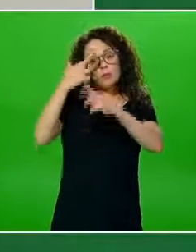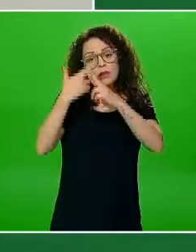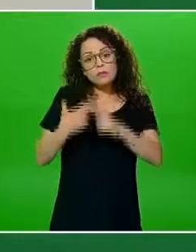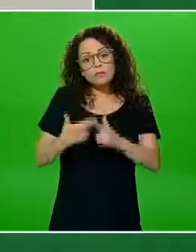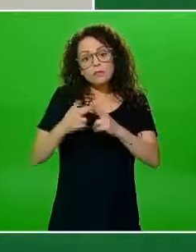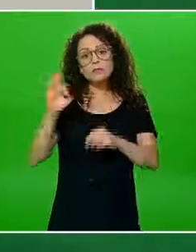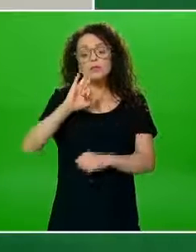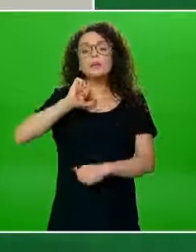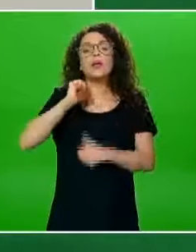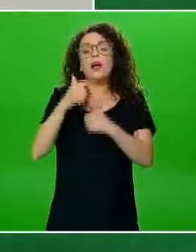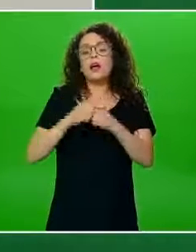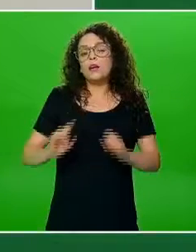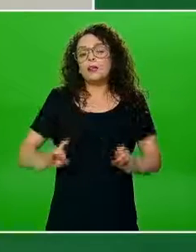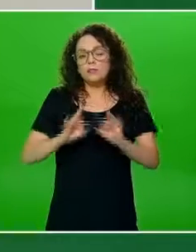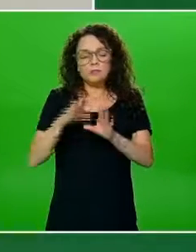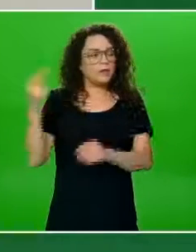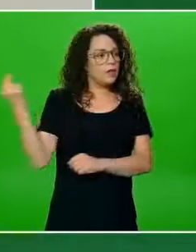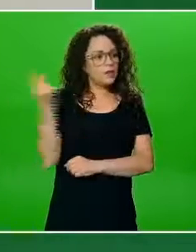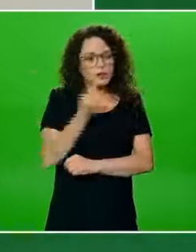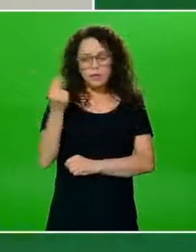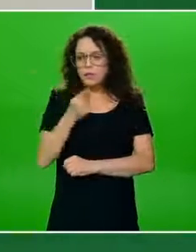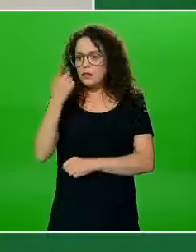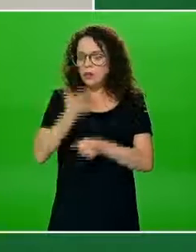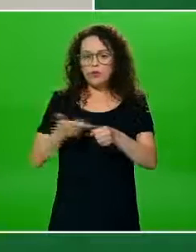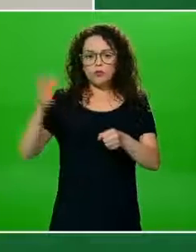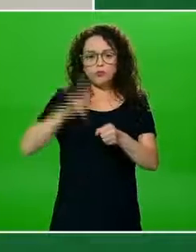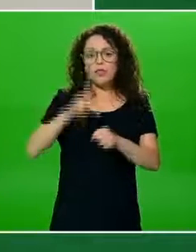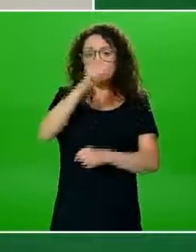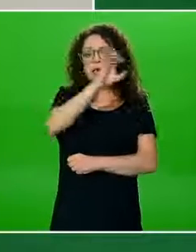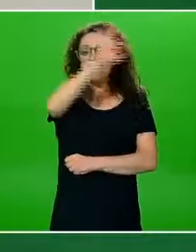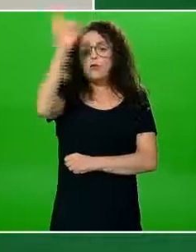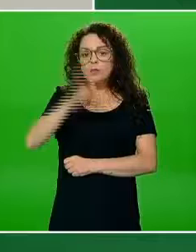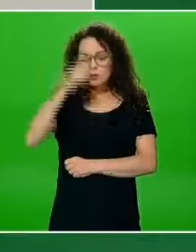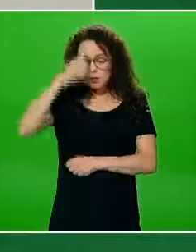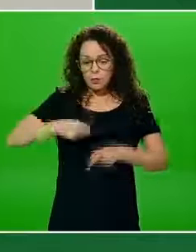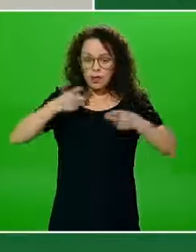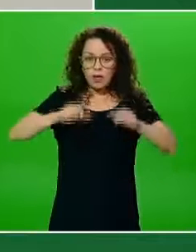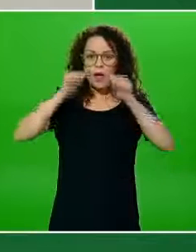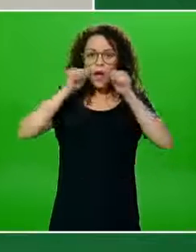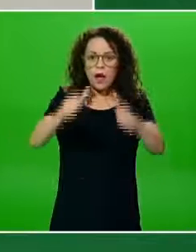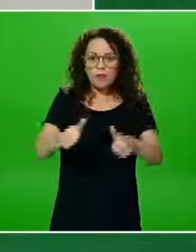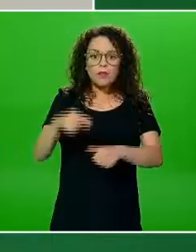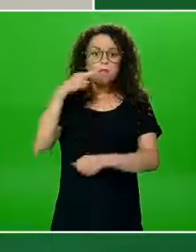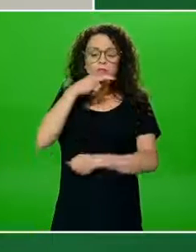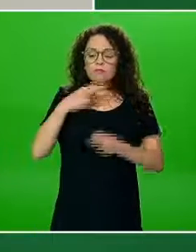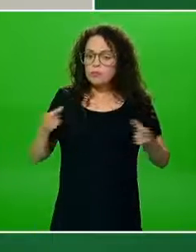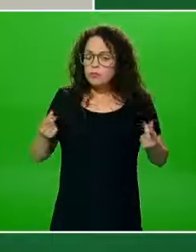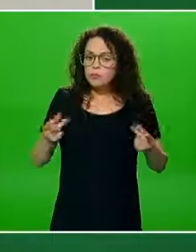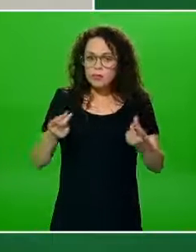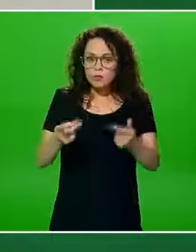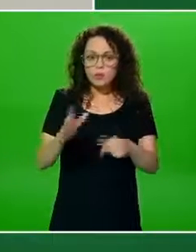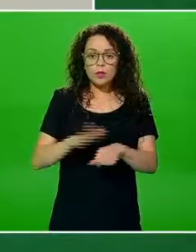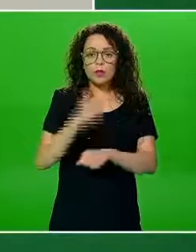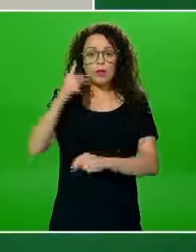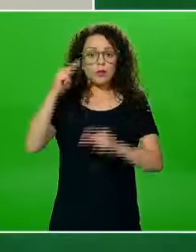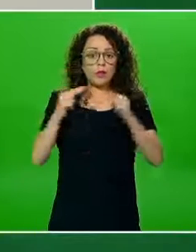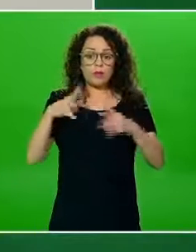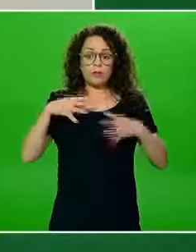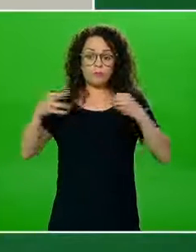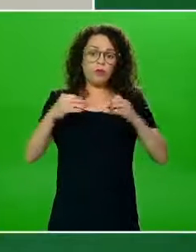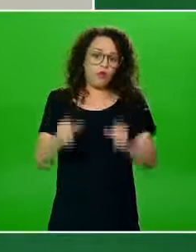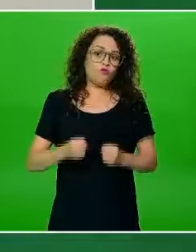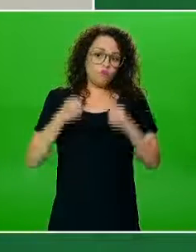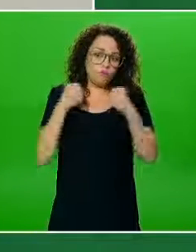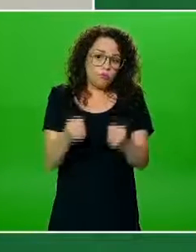de mis unidades COVID al 100% para efectos de una respuesta rápida. Porque si tengo obviamente un nivel de transmisión importante y